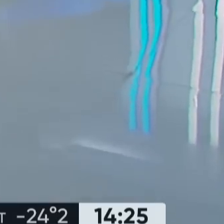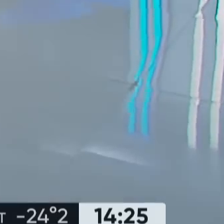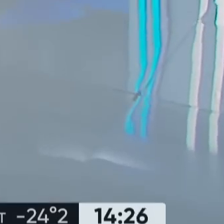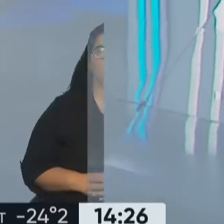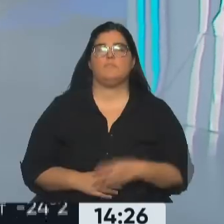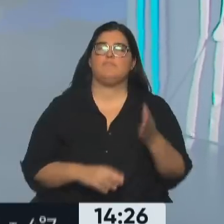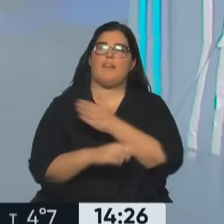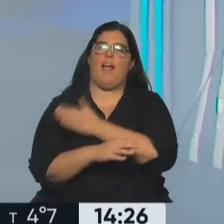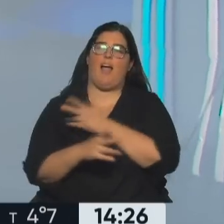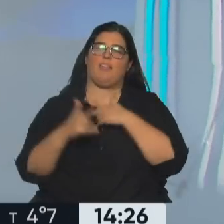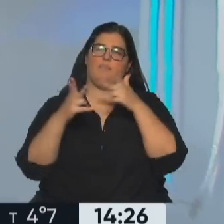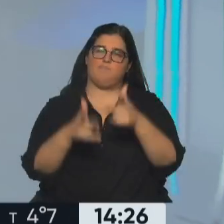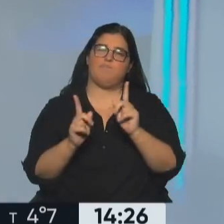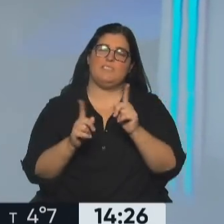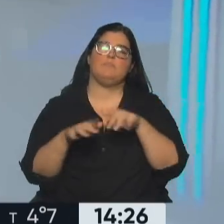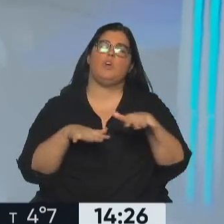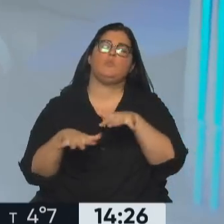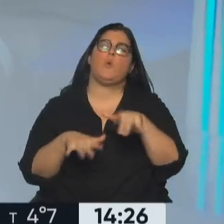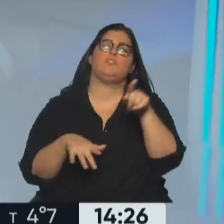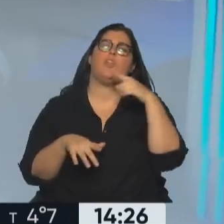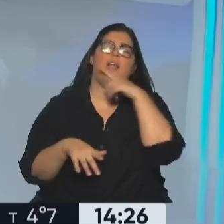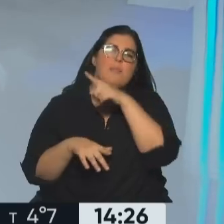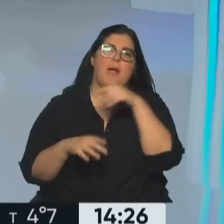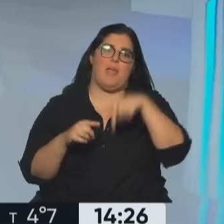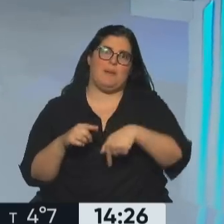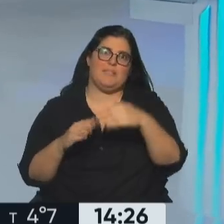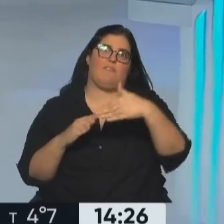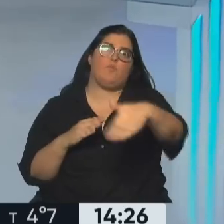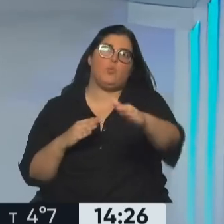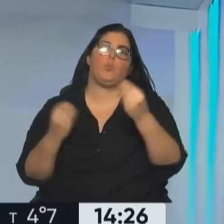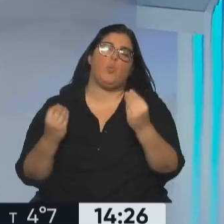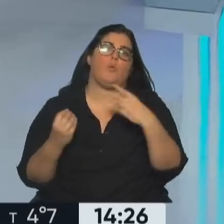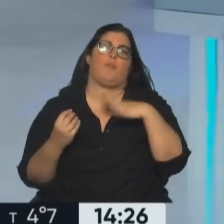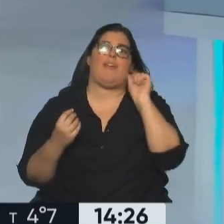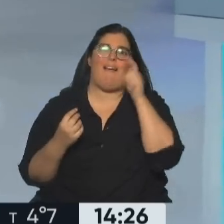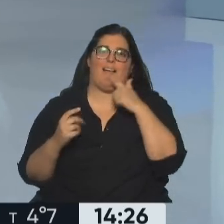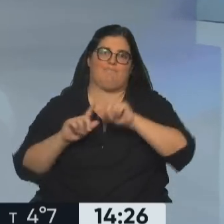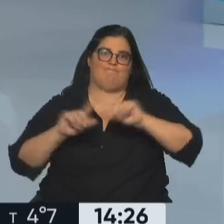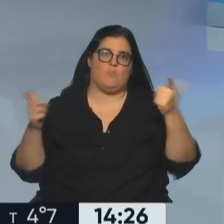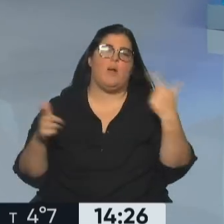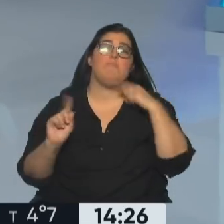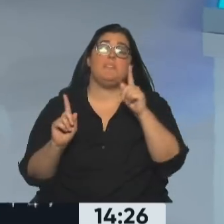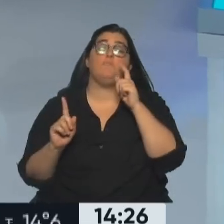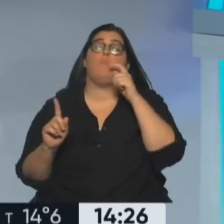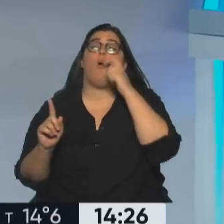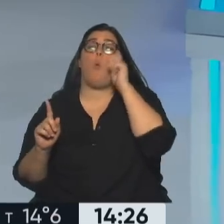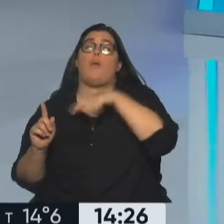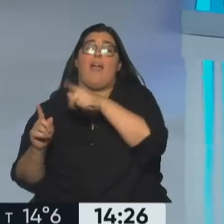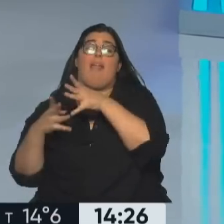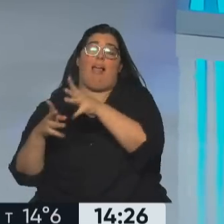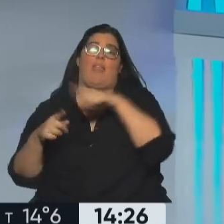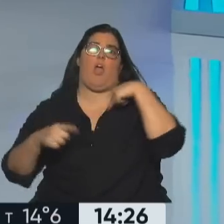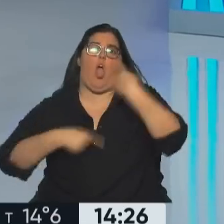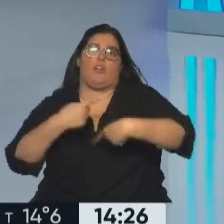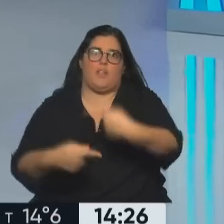Lo habíamos anticipado, la situación en Alemania, presente y futuro, a partir de la falta de gas como consecuencia de la guerra en Ucrania. También una